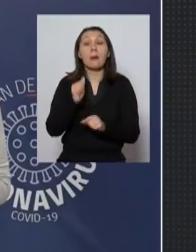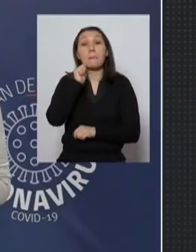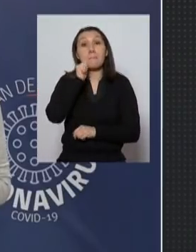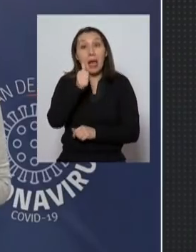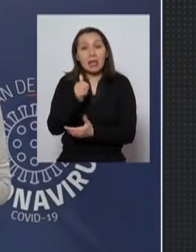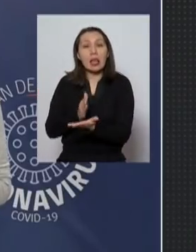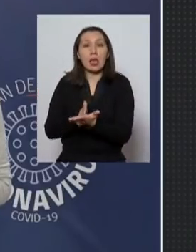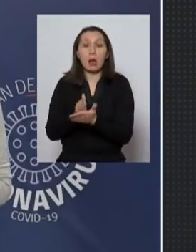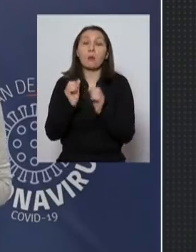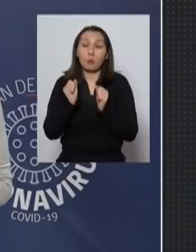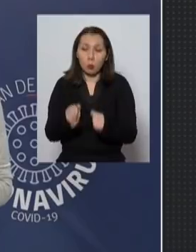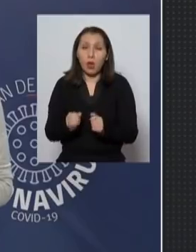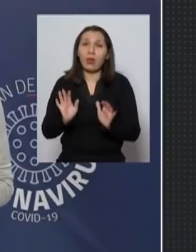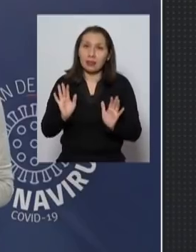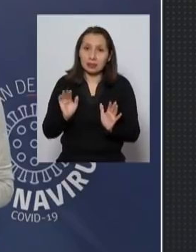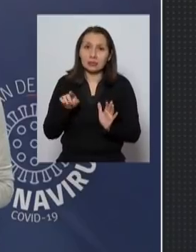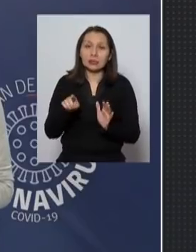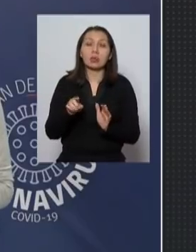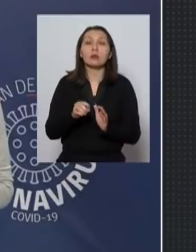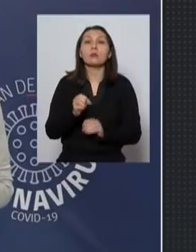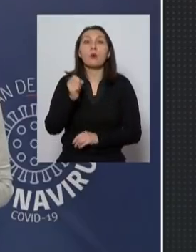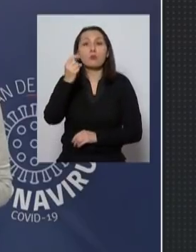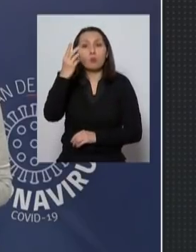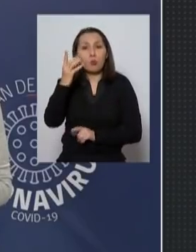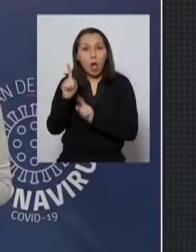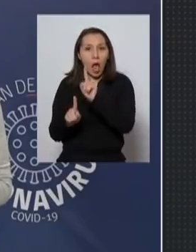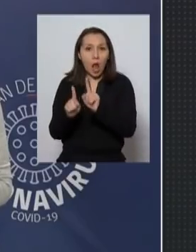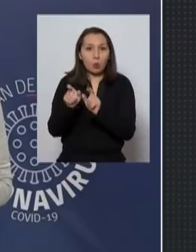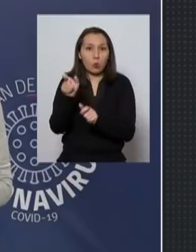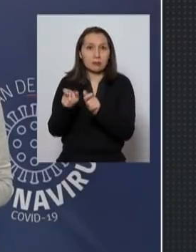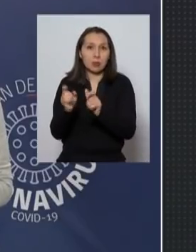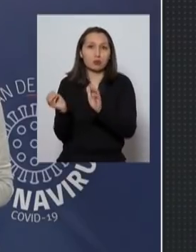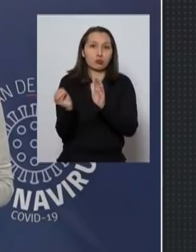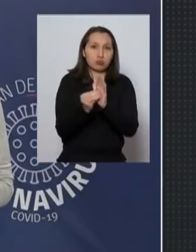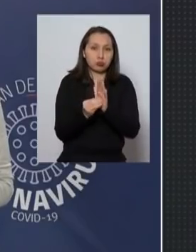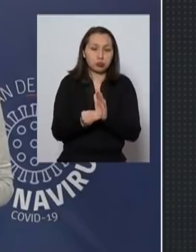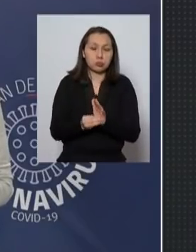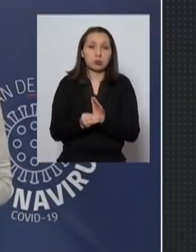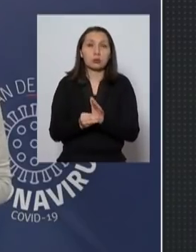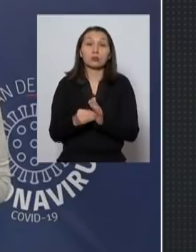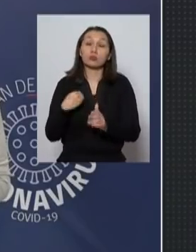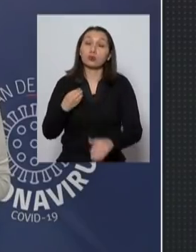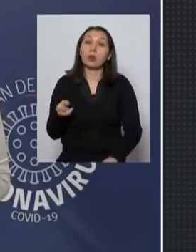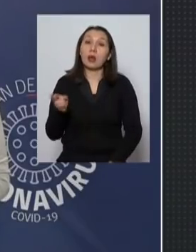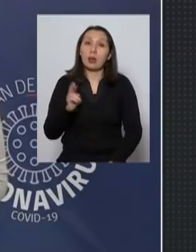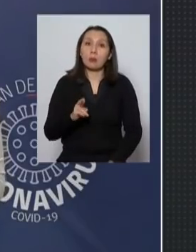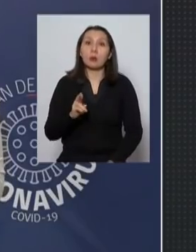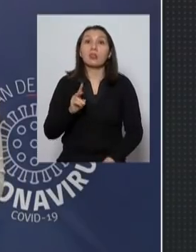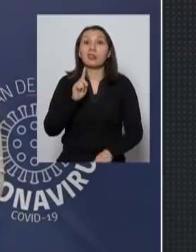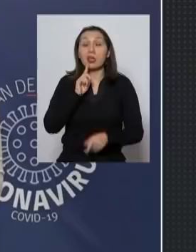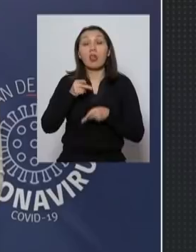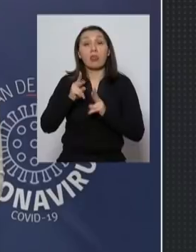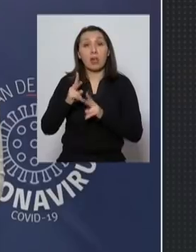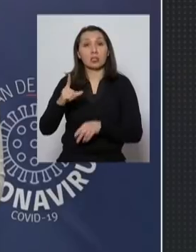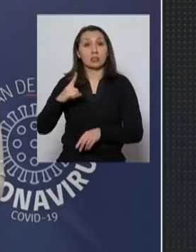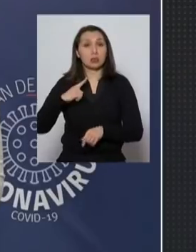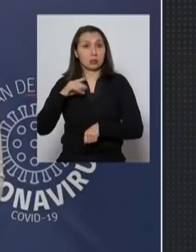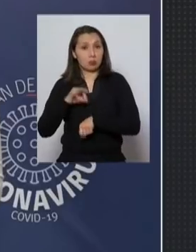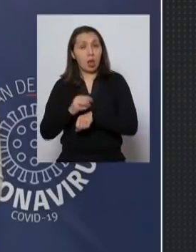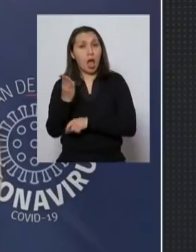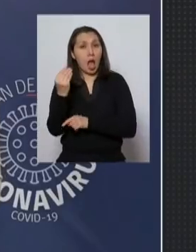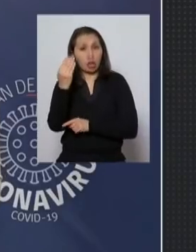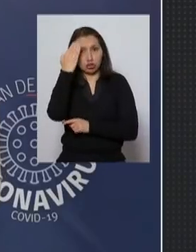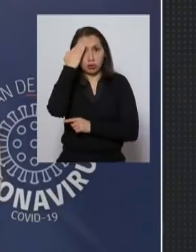mañana empecemos a enumerar algunos de estos casos que, insisto, tienen derecho a licencia médica por 14